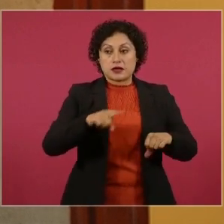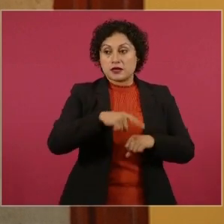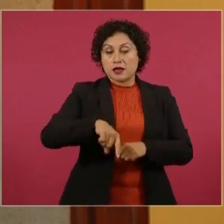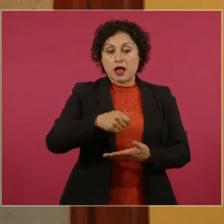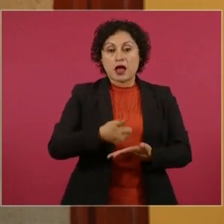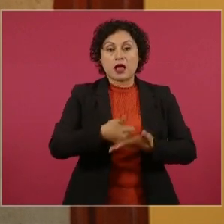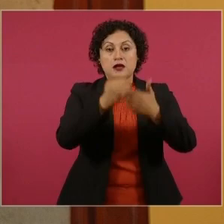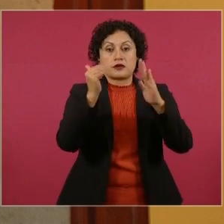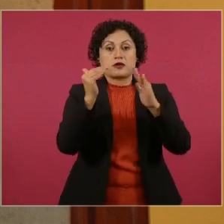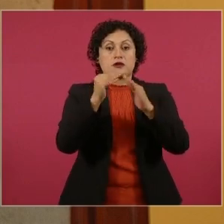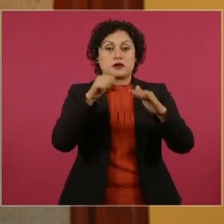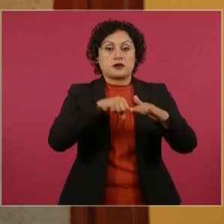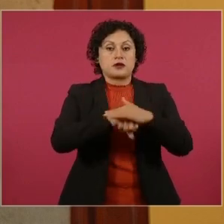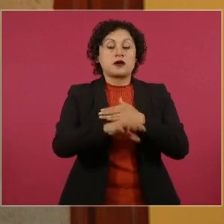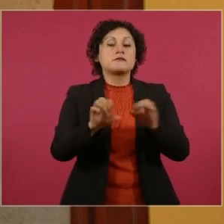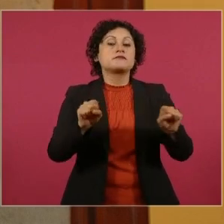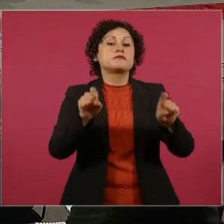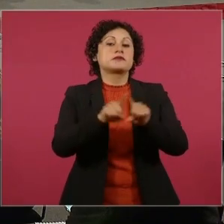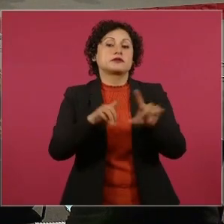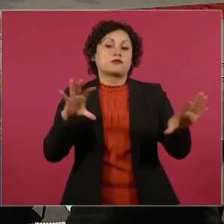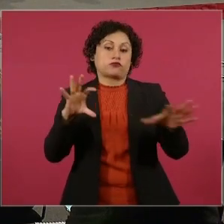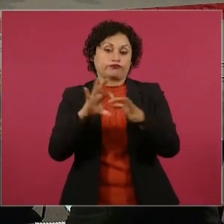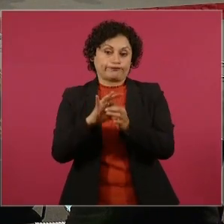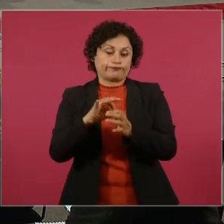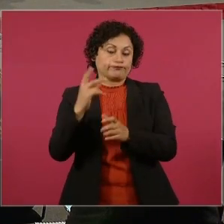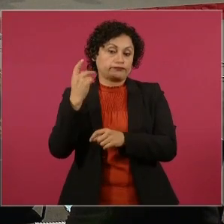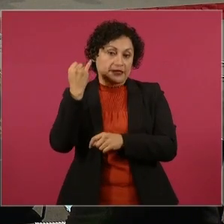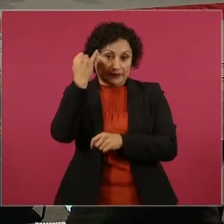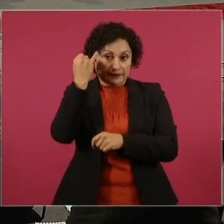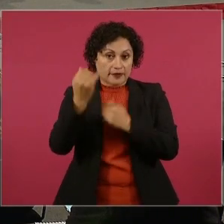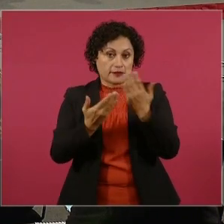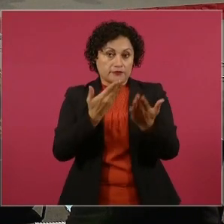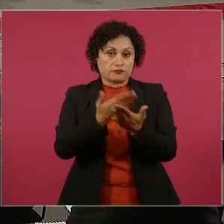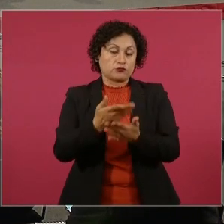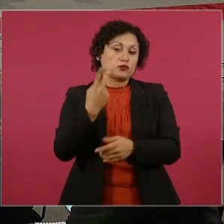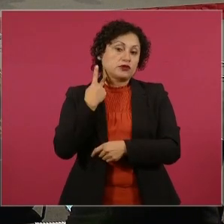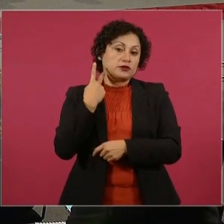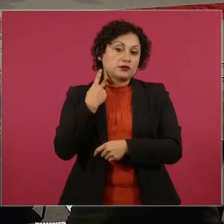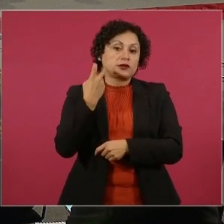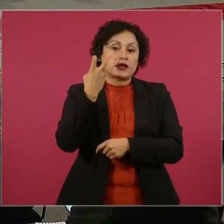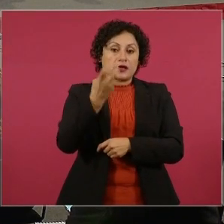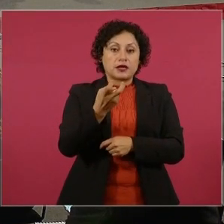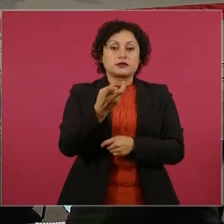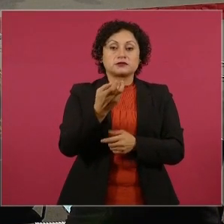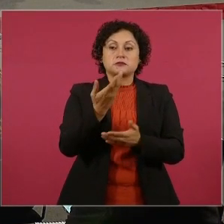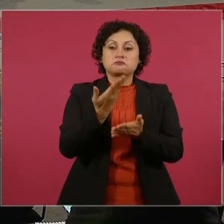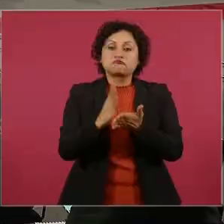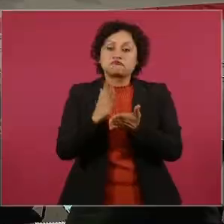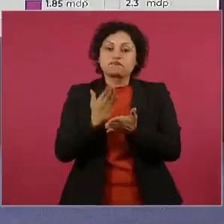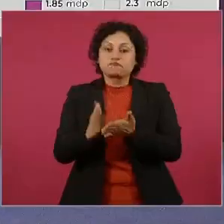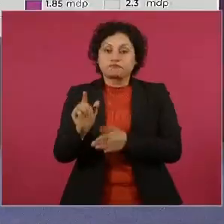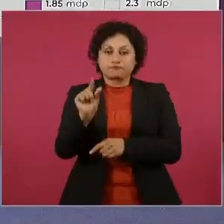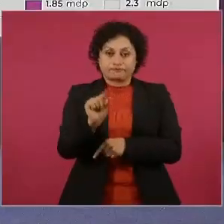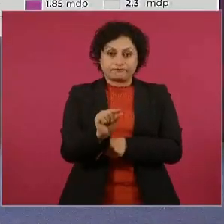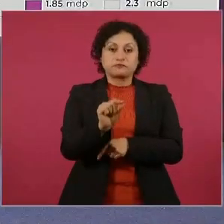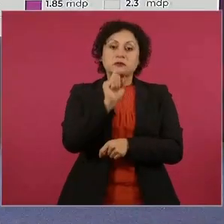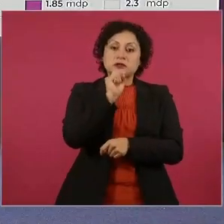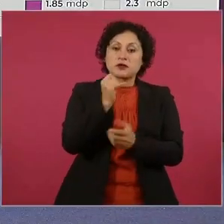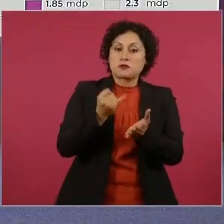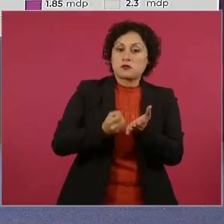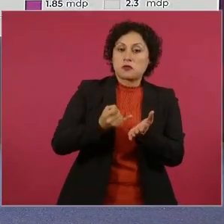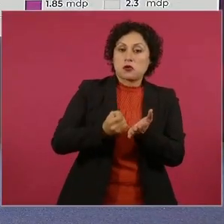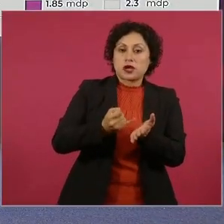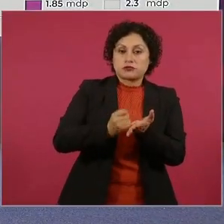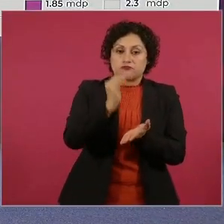alineados a la política nacional de vivienda estas son sin garantía hipotecaria son microcréditos a corto plazo y tasas preferenciales en